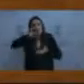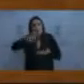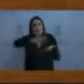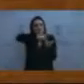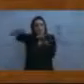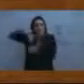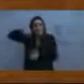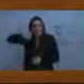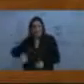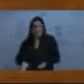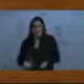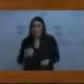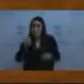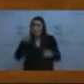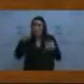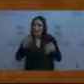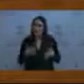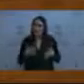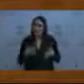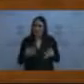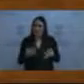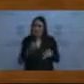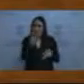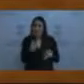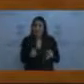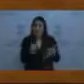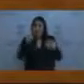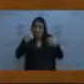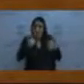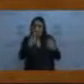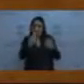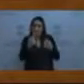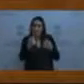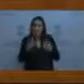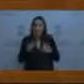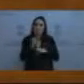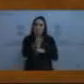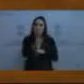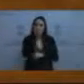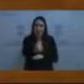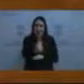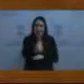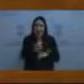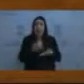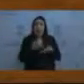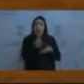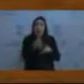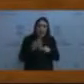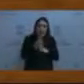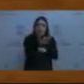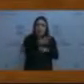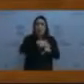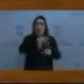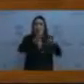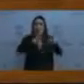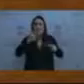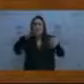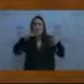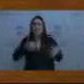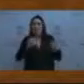que asegurarnos que llega a quien realmente lo necesita, de que las ayudas están en manos de las personas que las tienen que